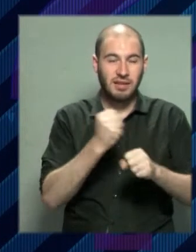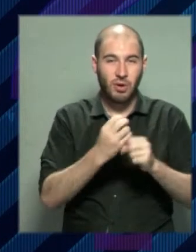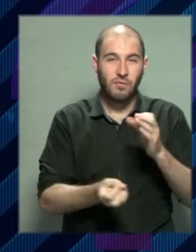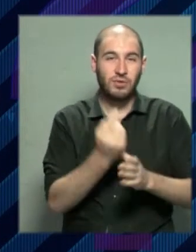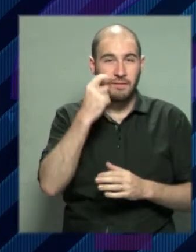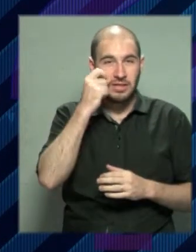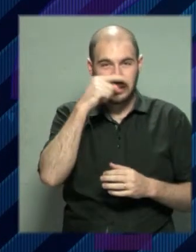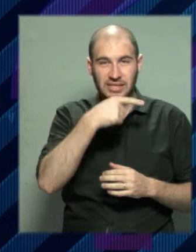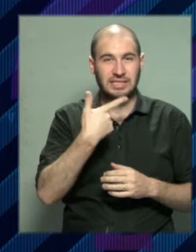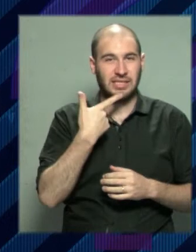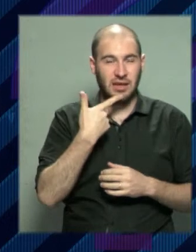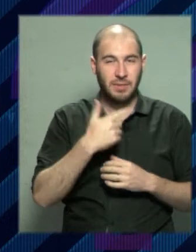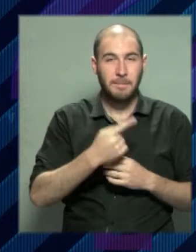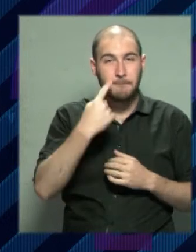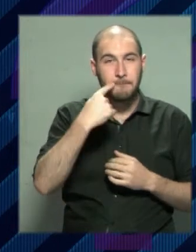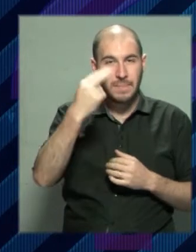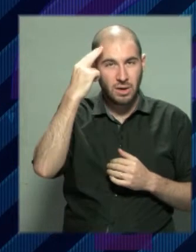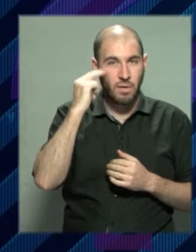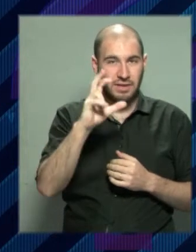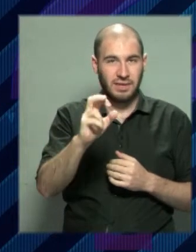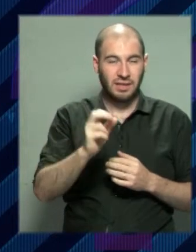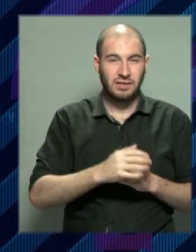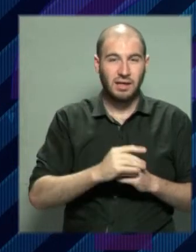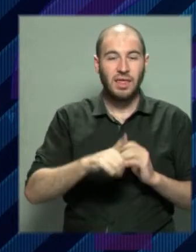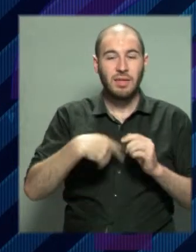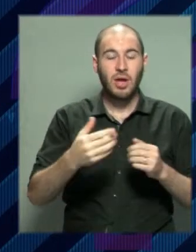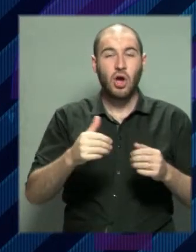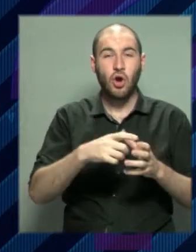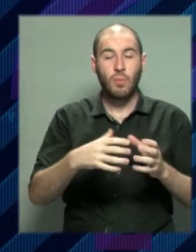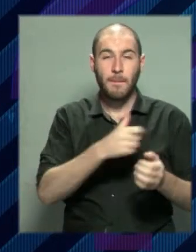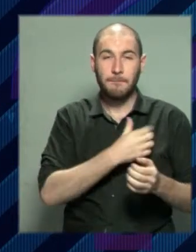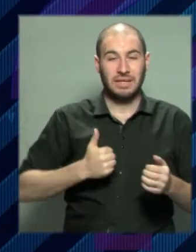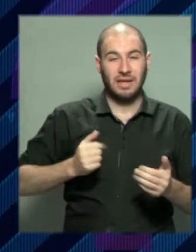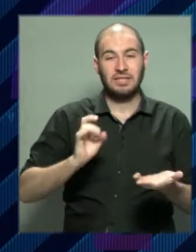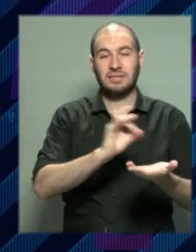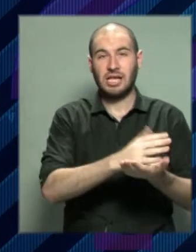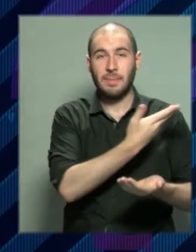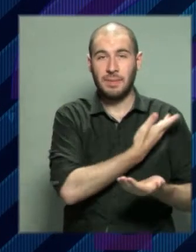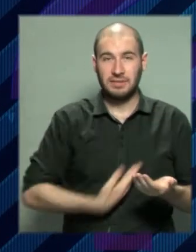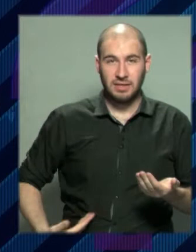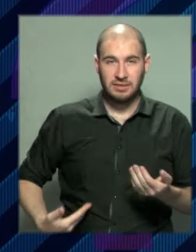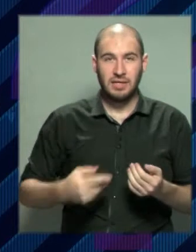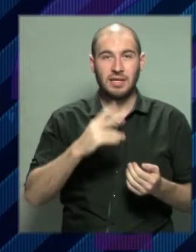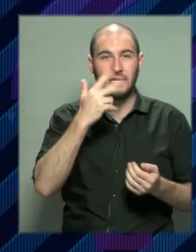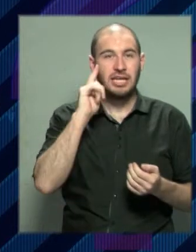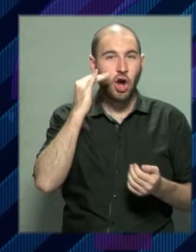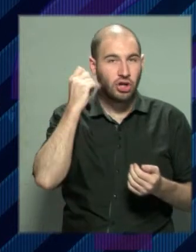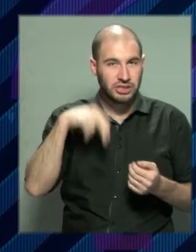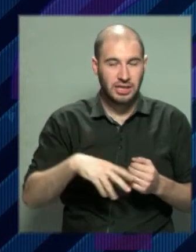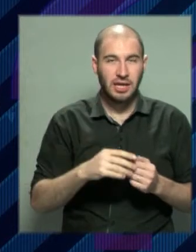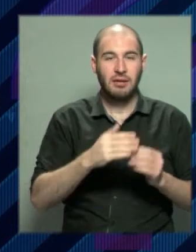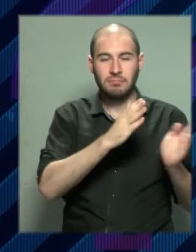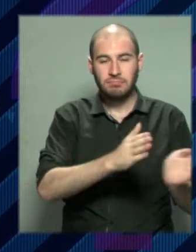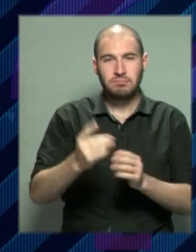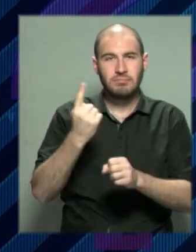el 27 de septiembre de 1930, a poco del golpe militar que desalojó al presidente Hipólito Yrigoyen. Los primeros